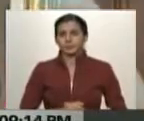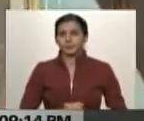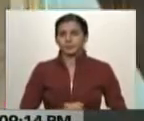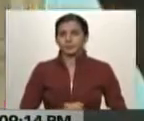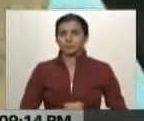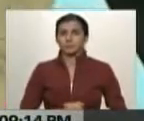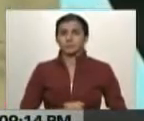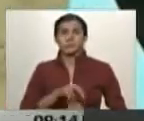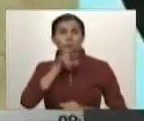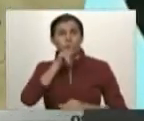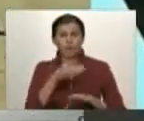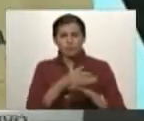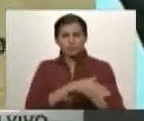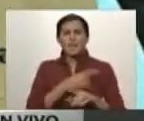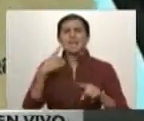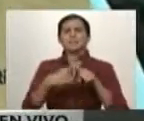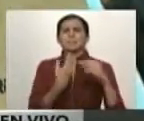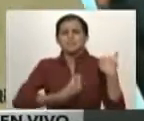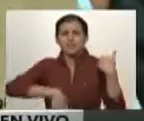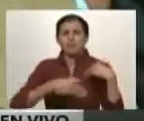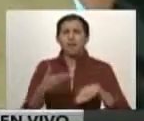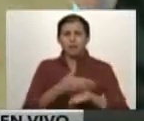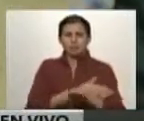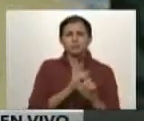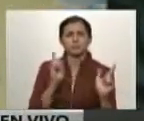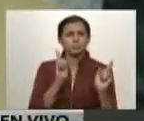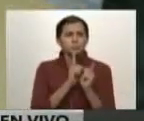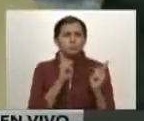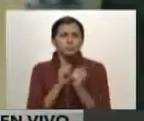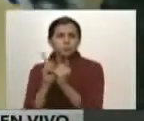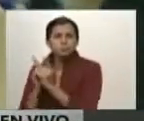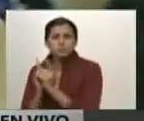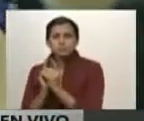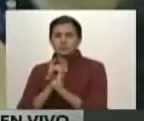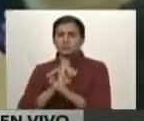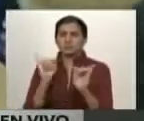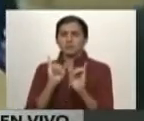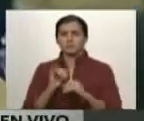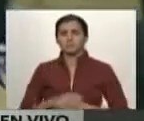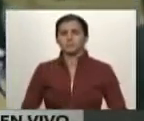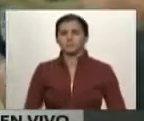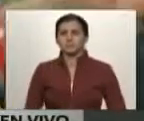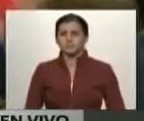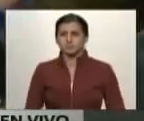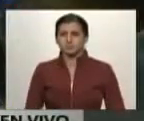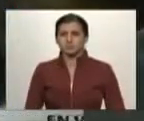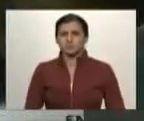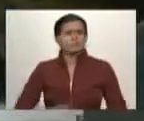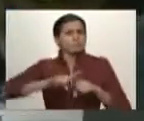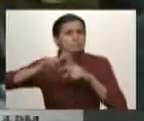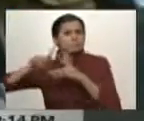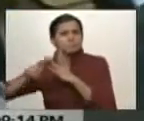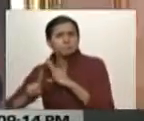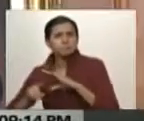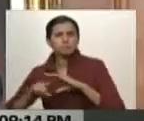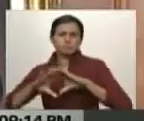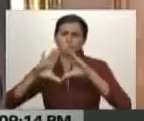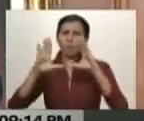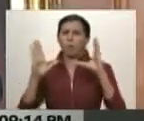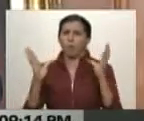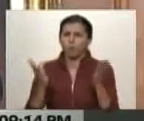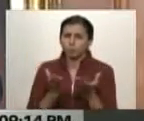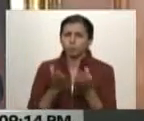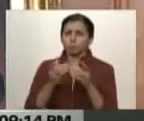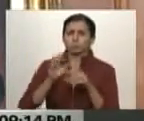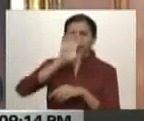he hablado con varios presidentes de las distintas regiones del mundo y de